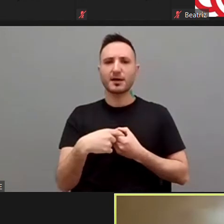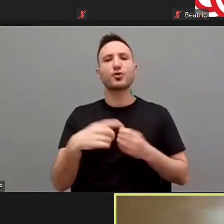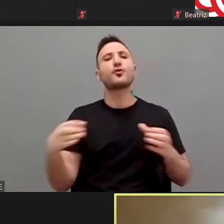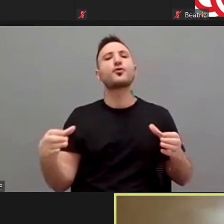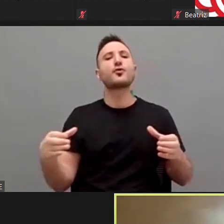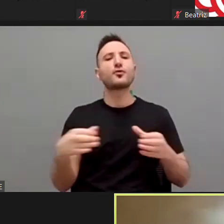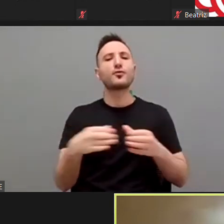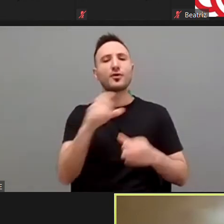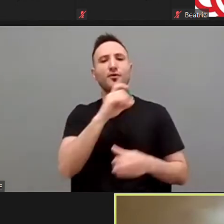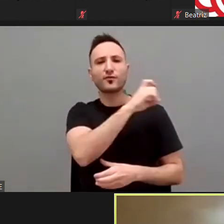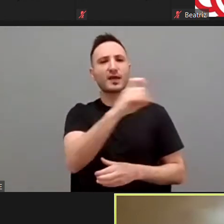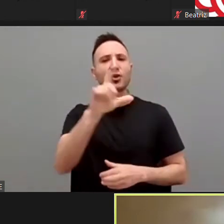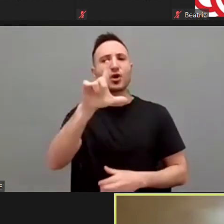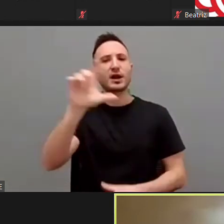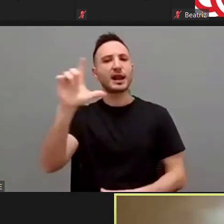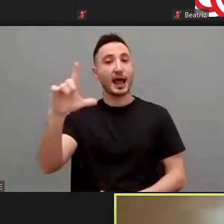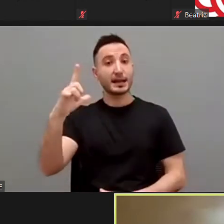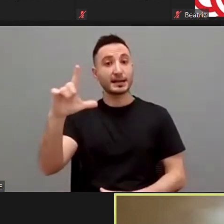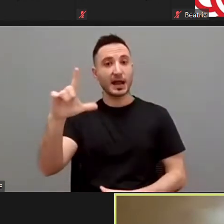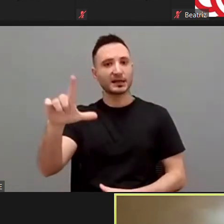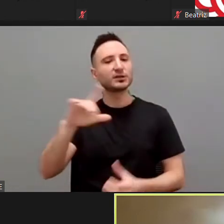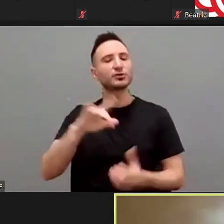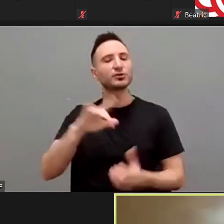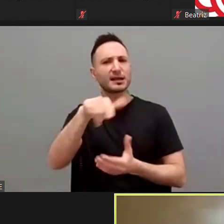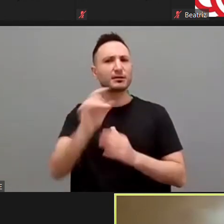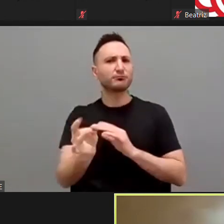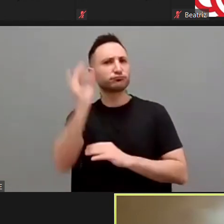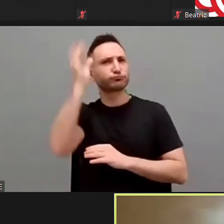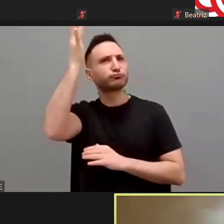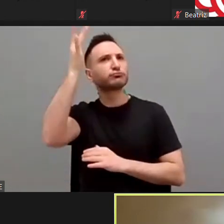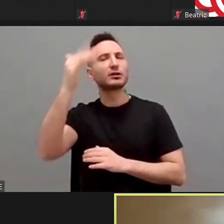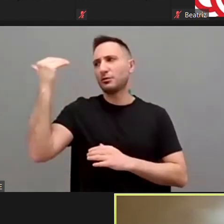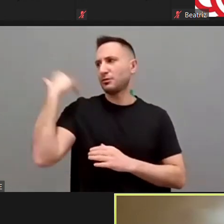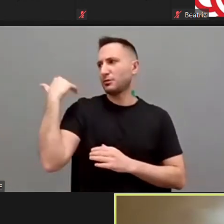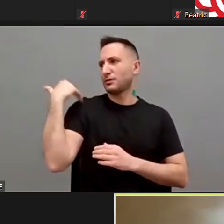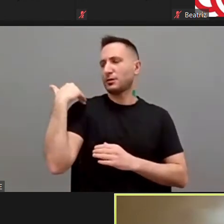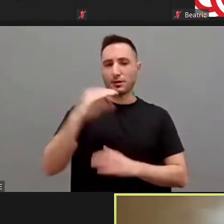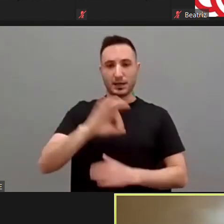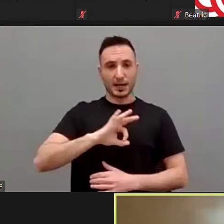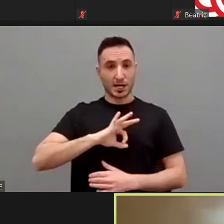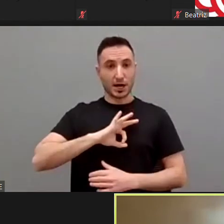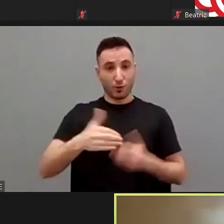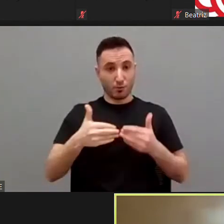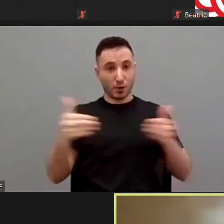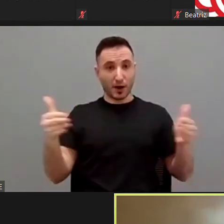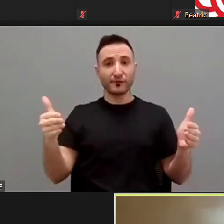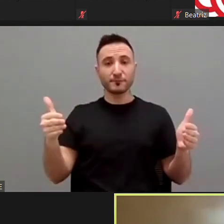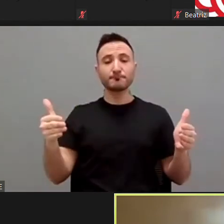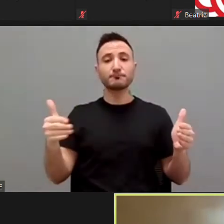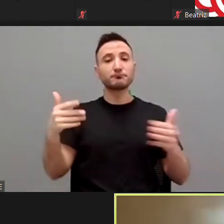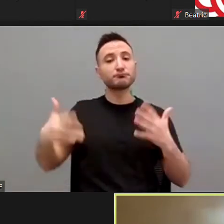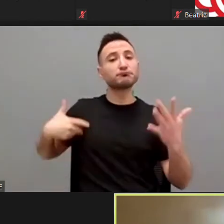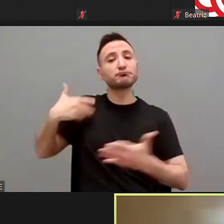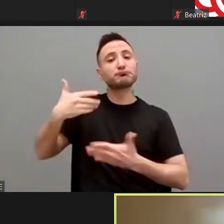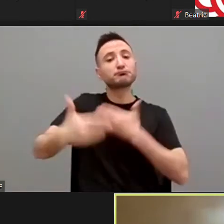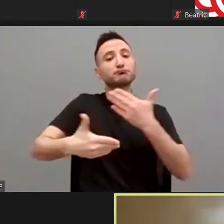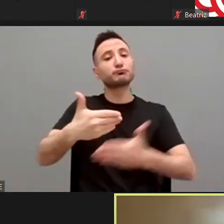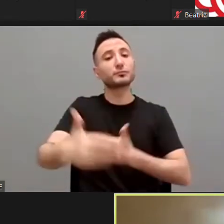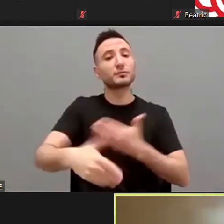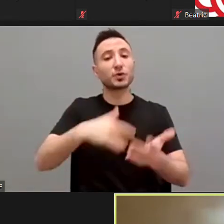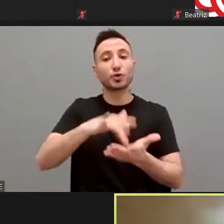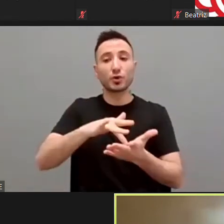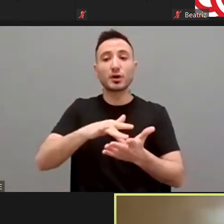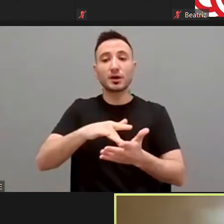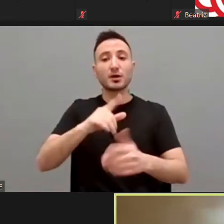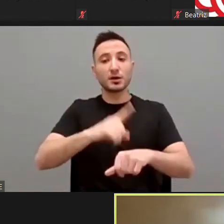Fundación Legalitas en esta iniciativa que comenzó en enero y que va a tener lugar a lo largo